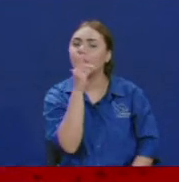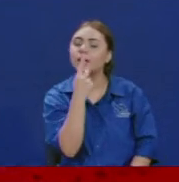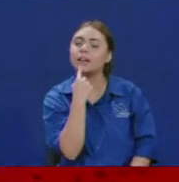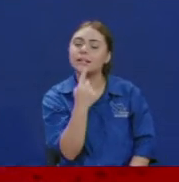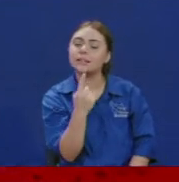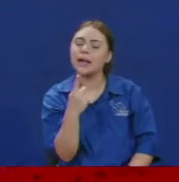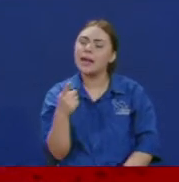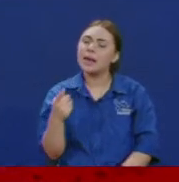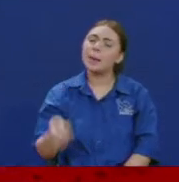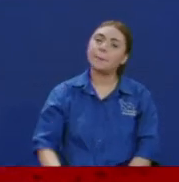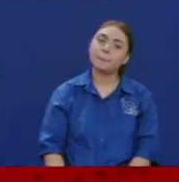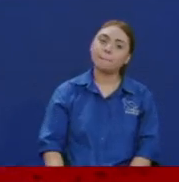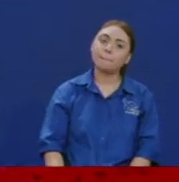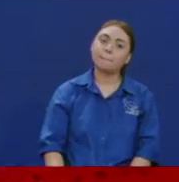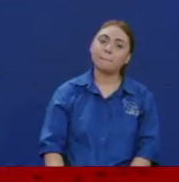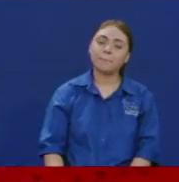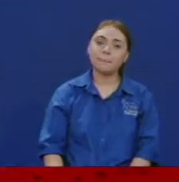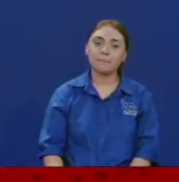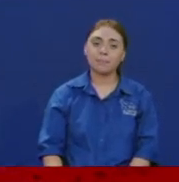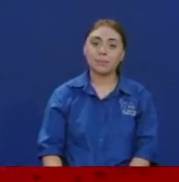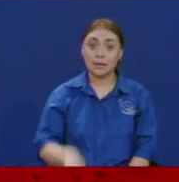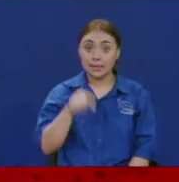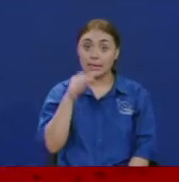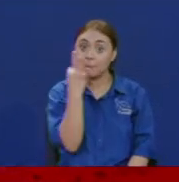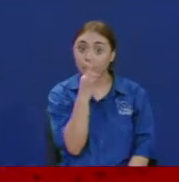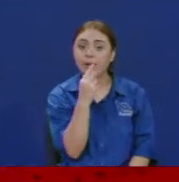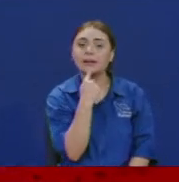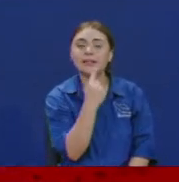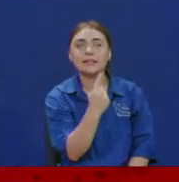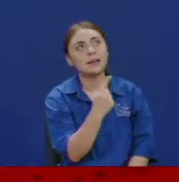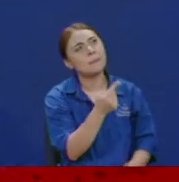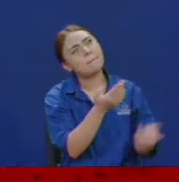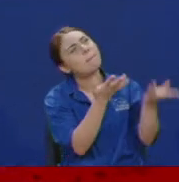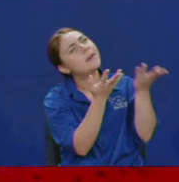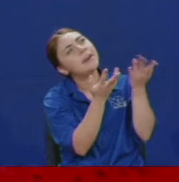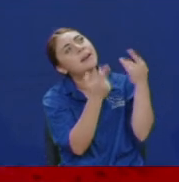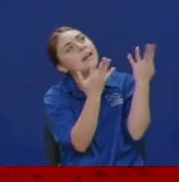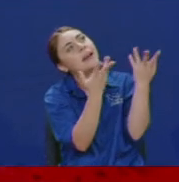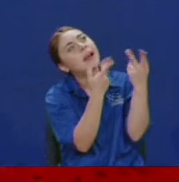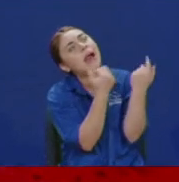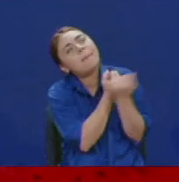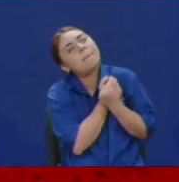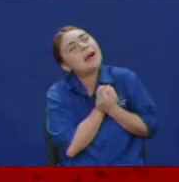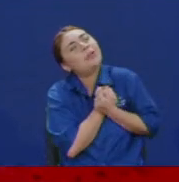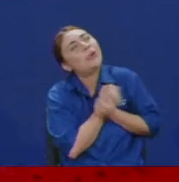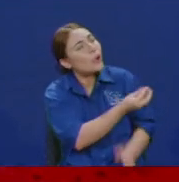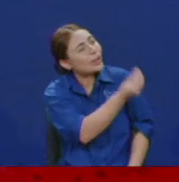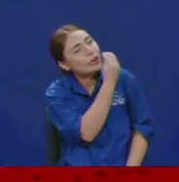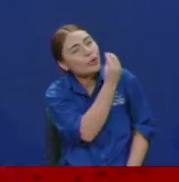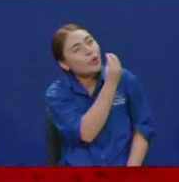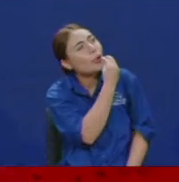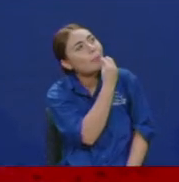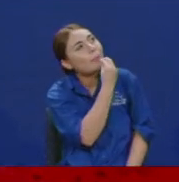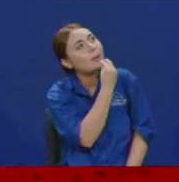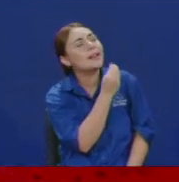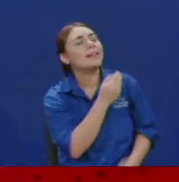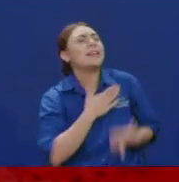amado a su huerto y coma de su dulce fruto.